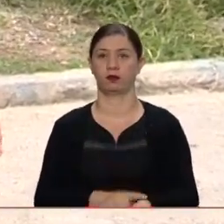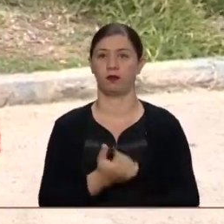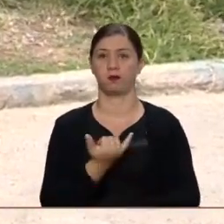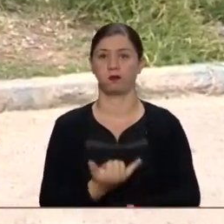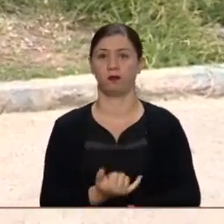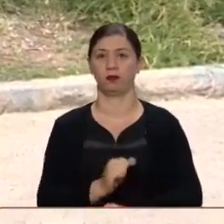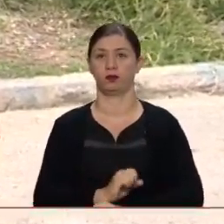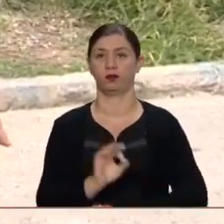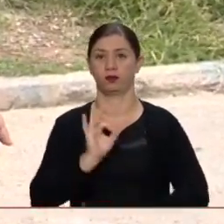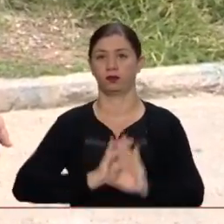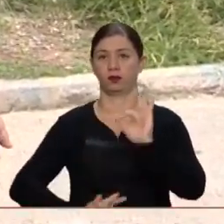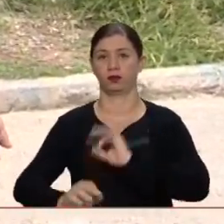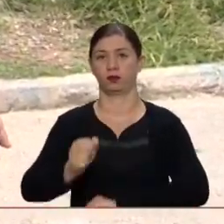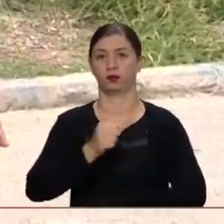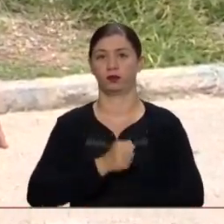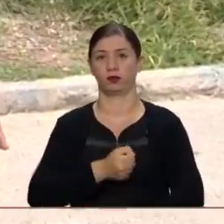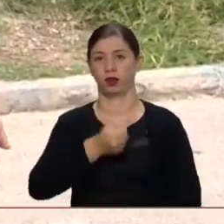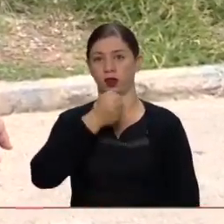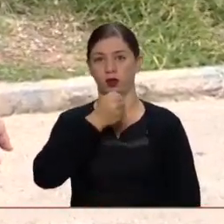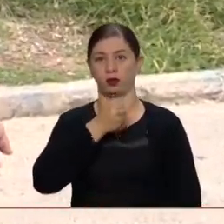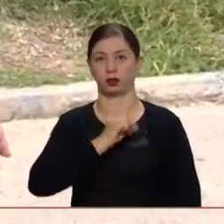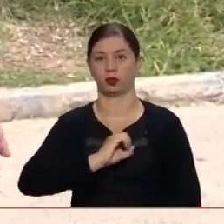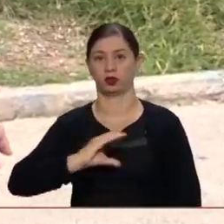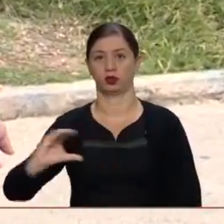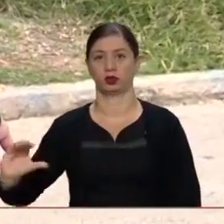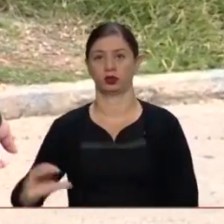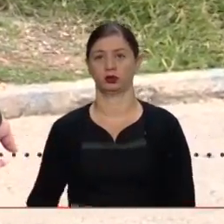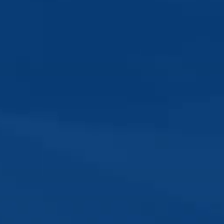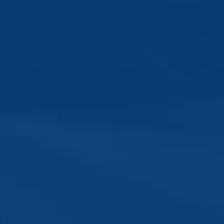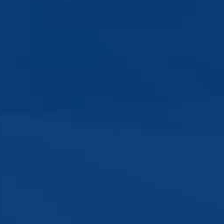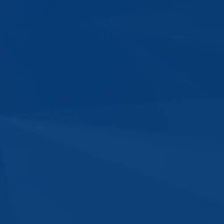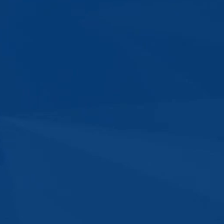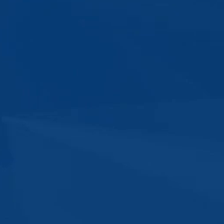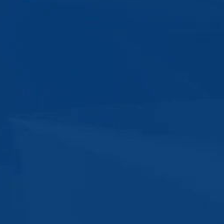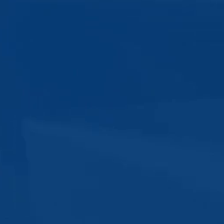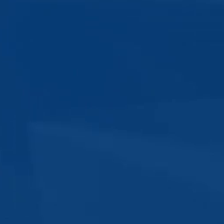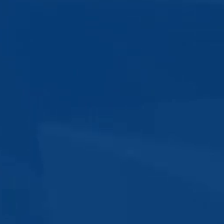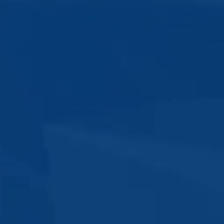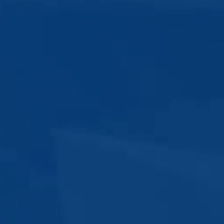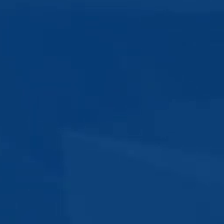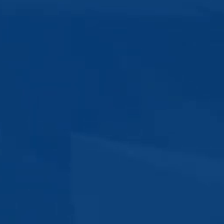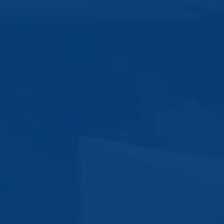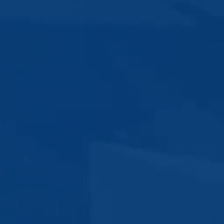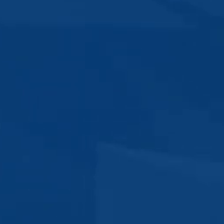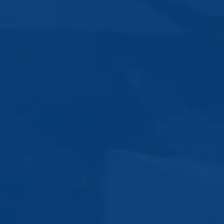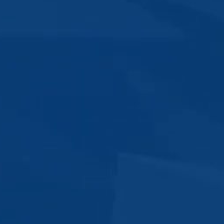de la mañana en el occidente de Cali. Carlos Gutiérrez, Telepacífico Noticias.